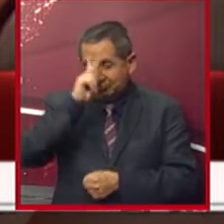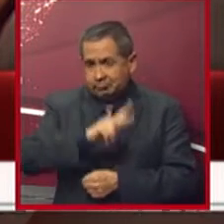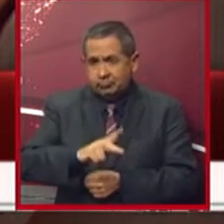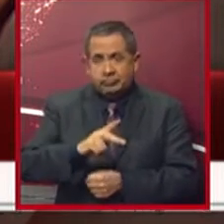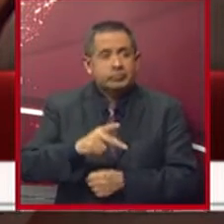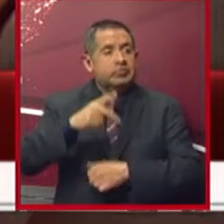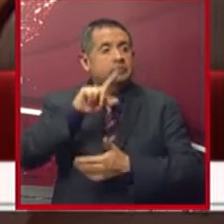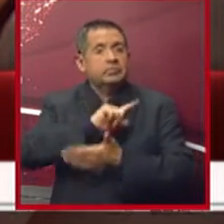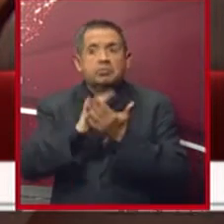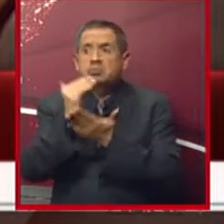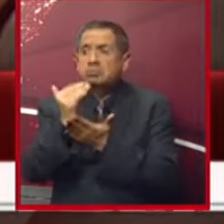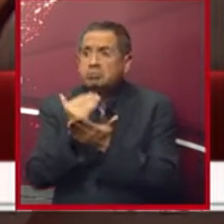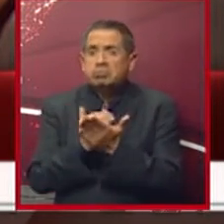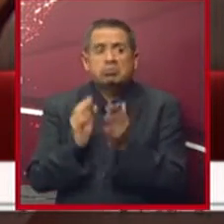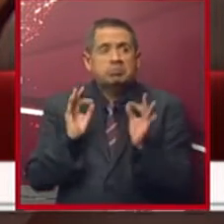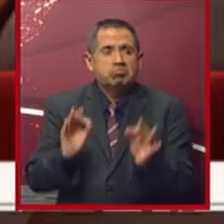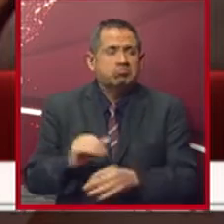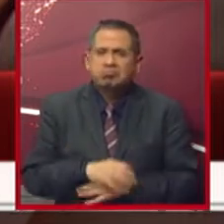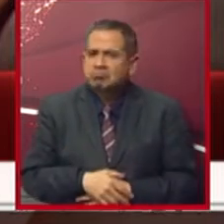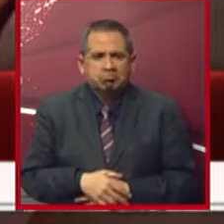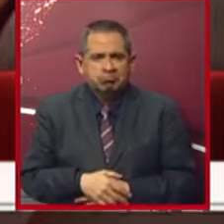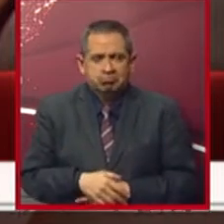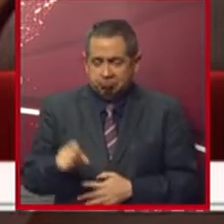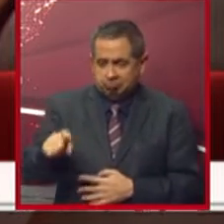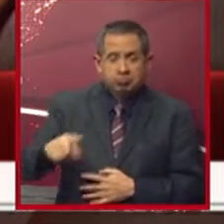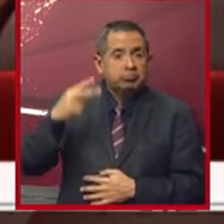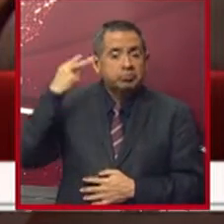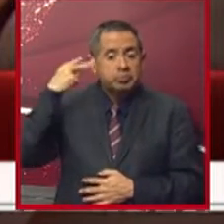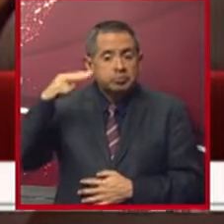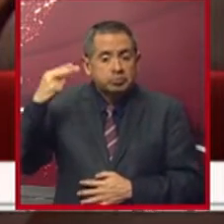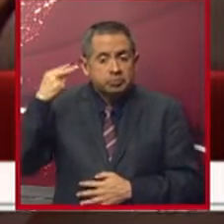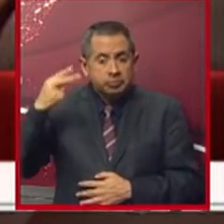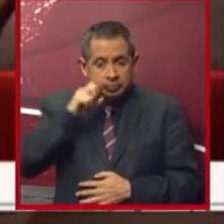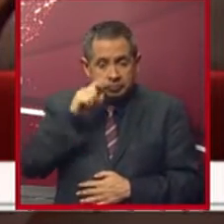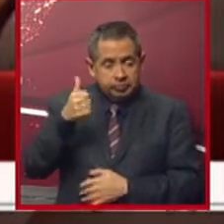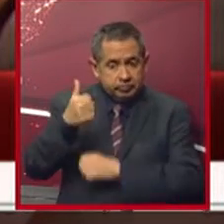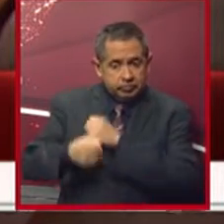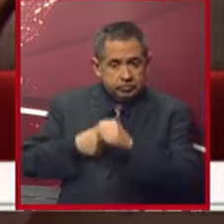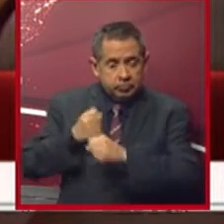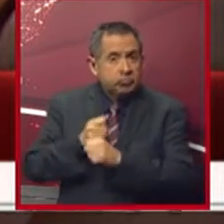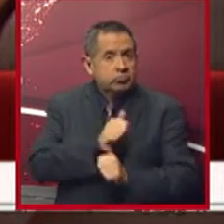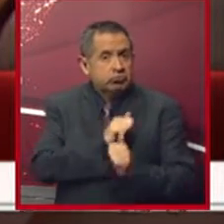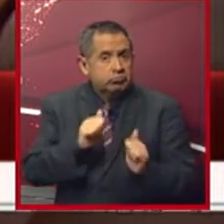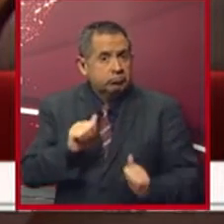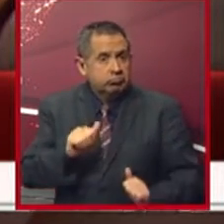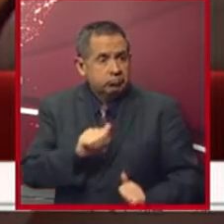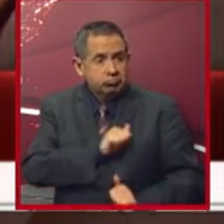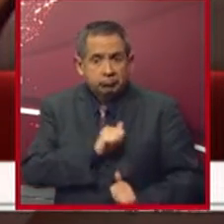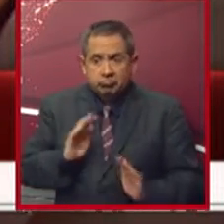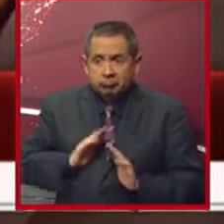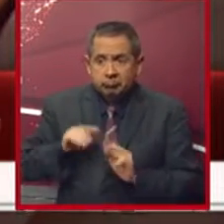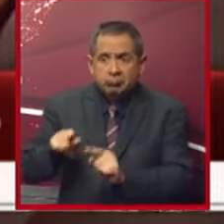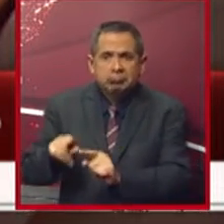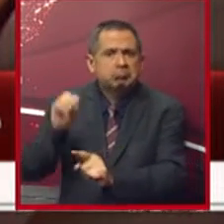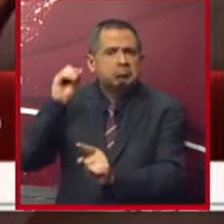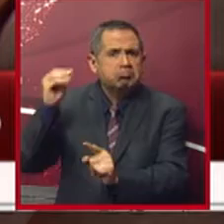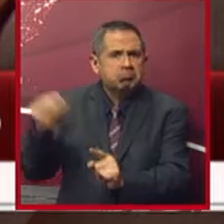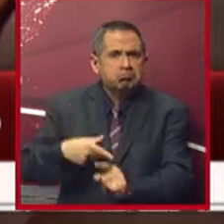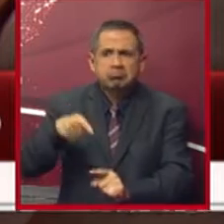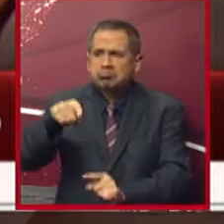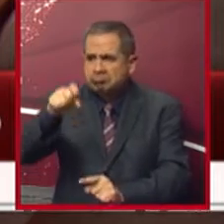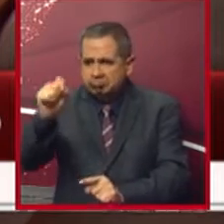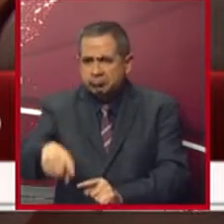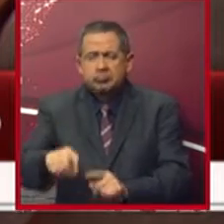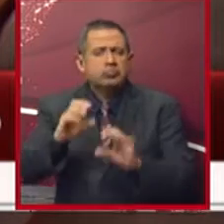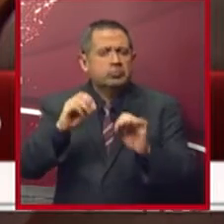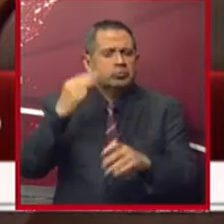¿no? Y solamente revisemos, por ejemplo, Veracruz, que han estado en los últimos 6 años. O Michoacán en el sexenio